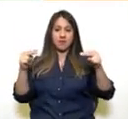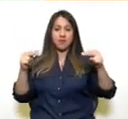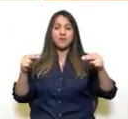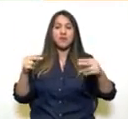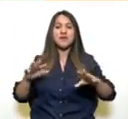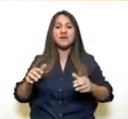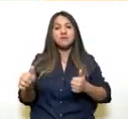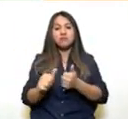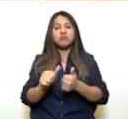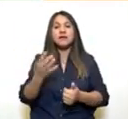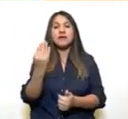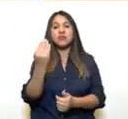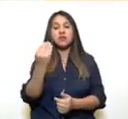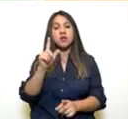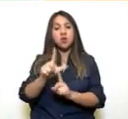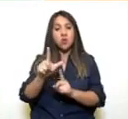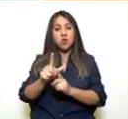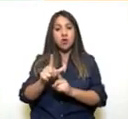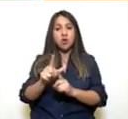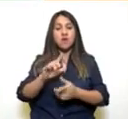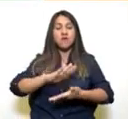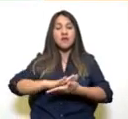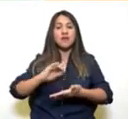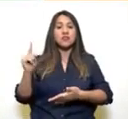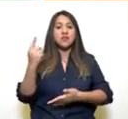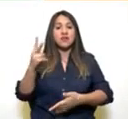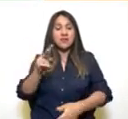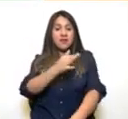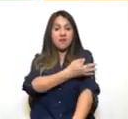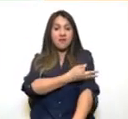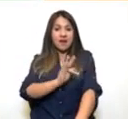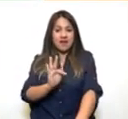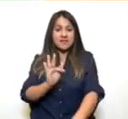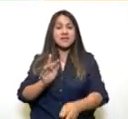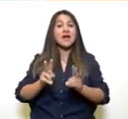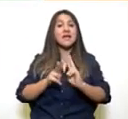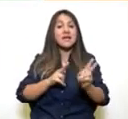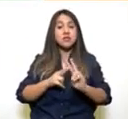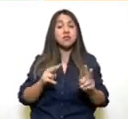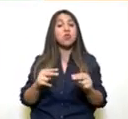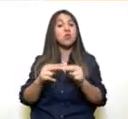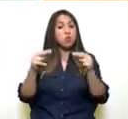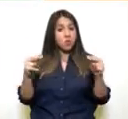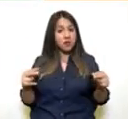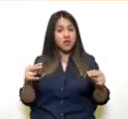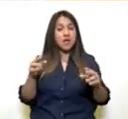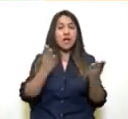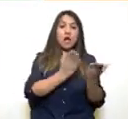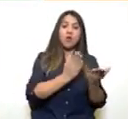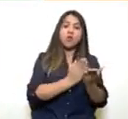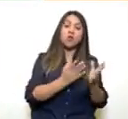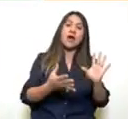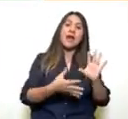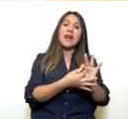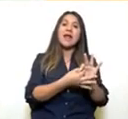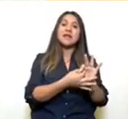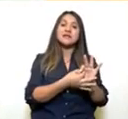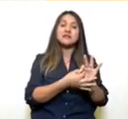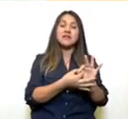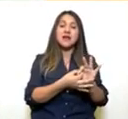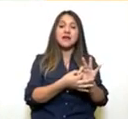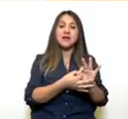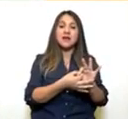la celebración del 14 de julio que la fiesta nacional de francia que hizo un puente entre alumnos de la alianza francés un colegio particular